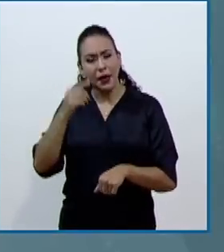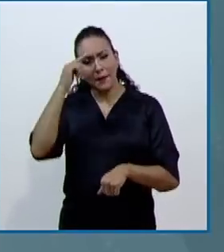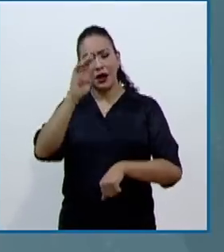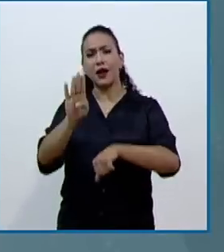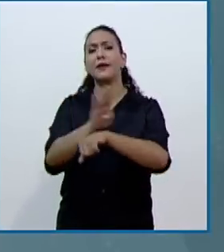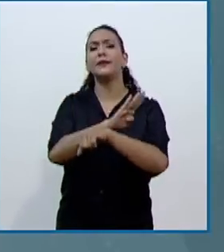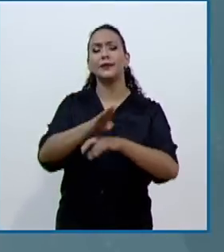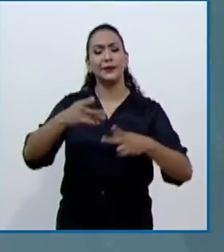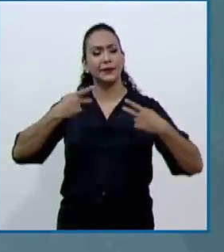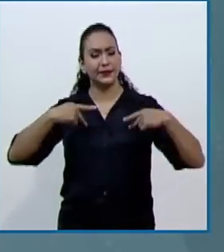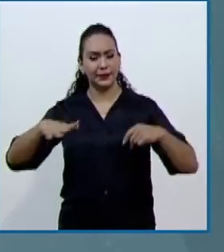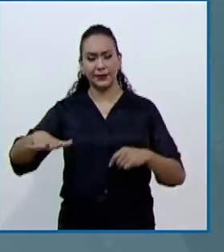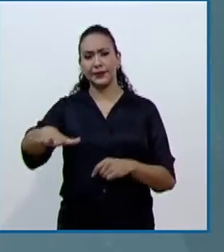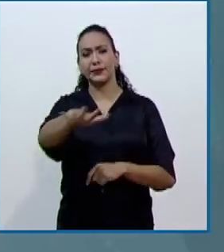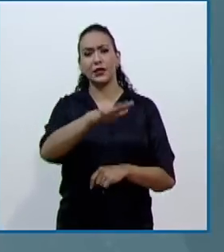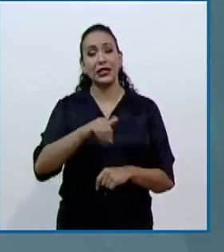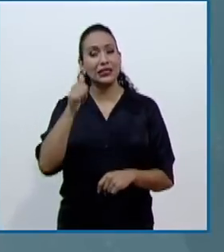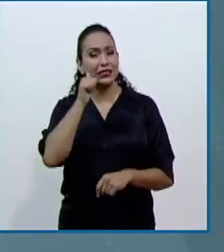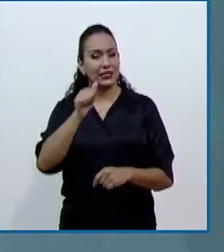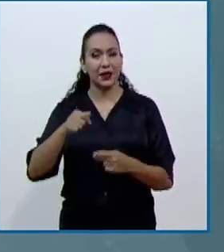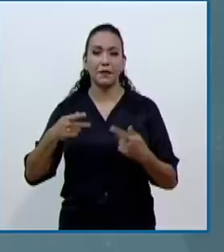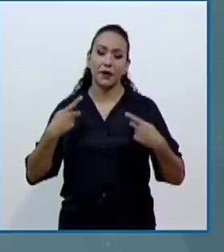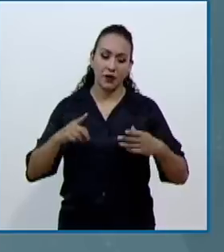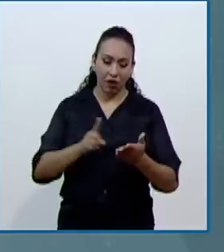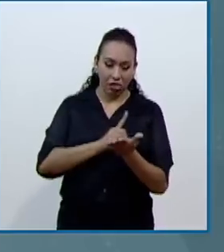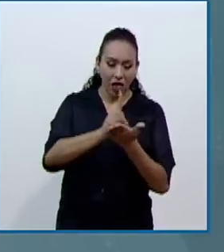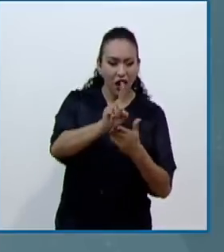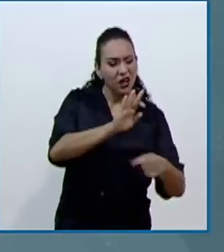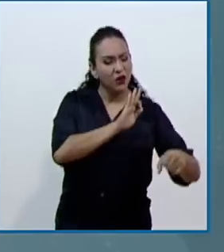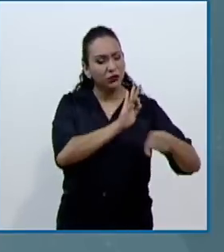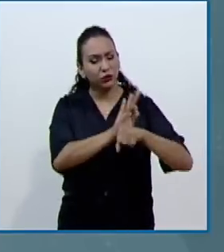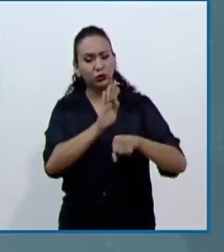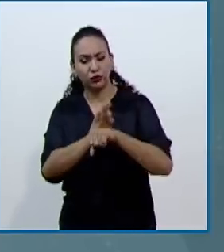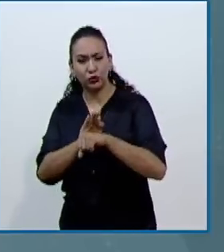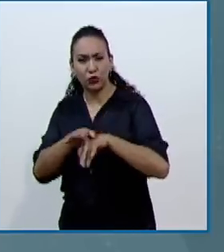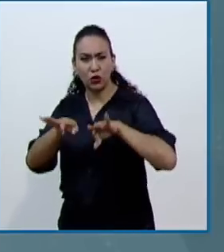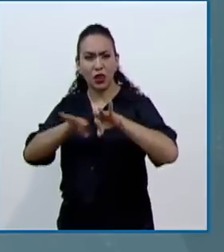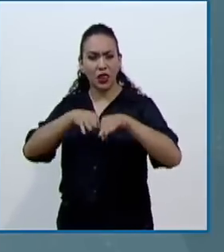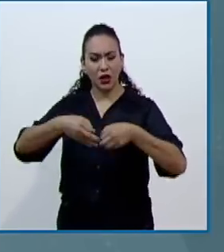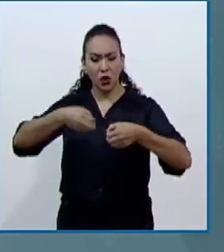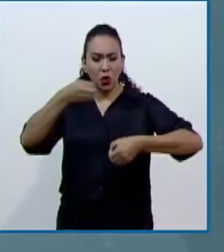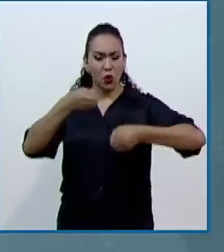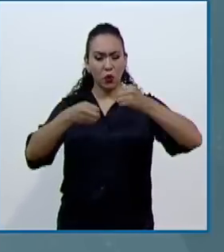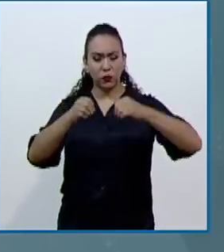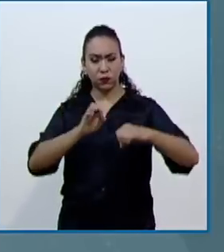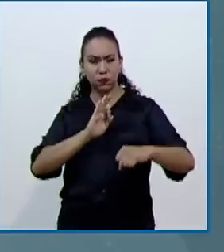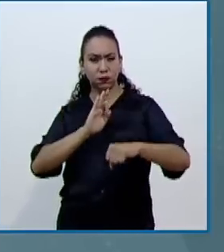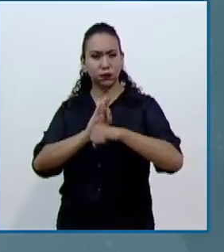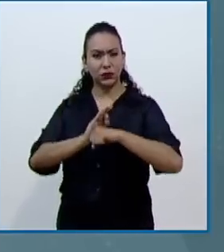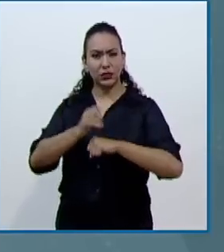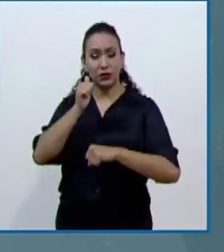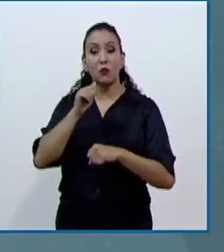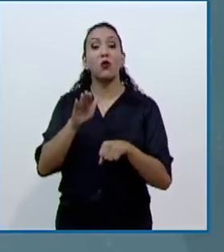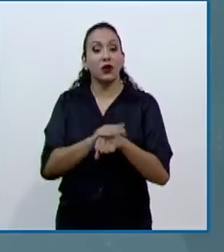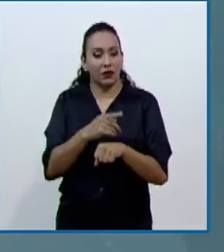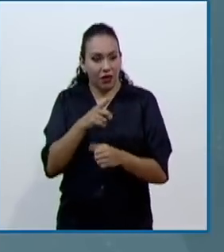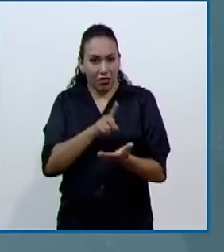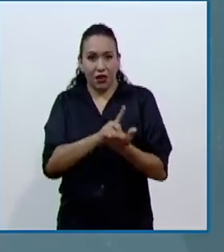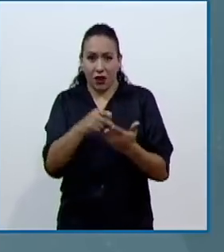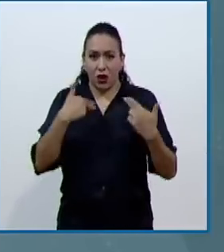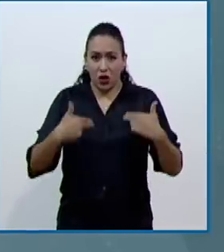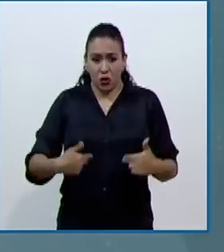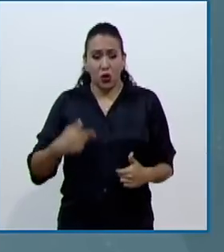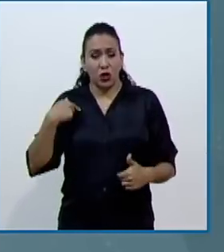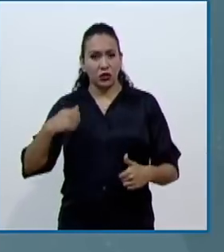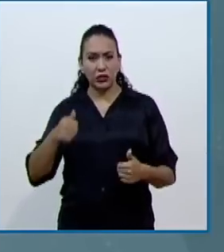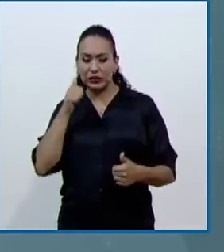inamovilidad inspiradas en procurar a la sociedad una justicia imparcial e independiente como parte de sus derechos humanos. Así,